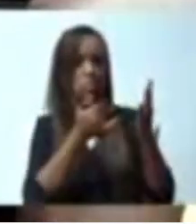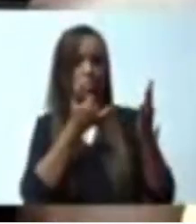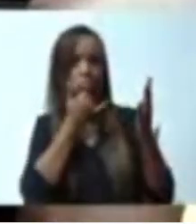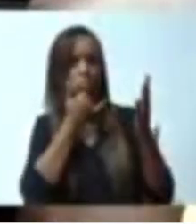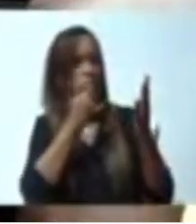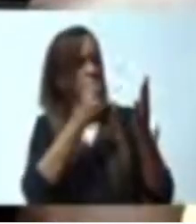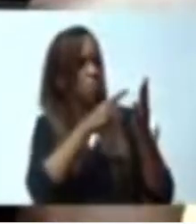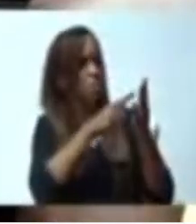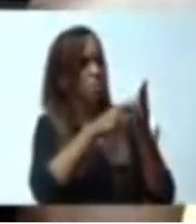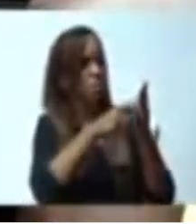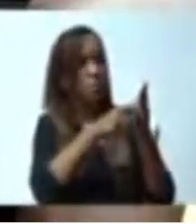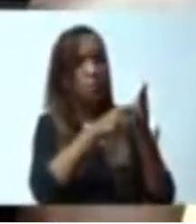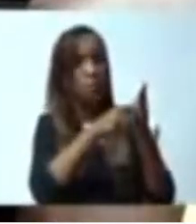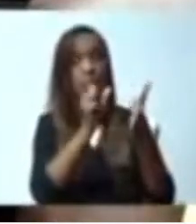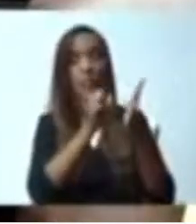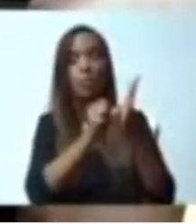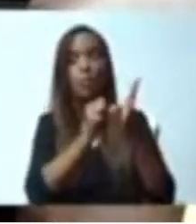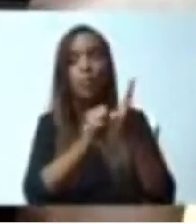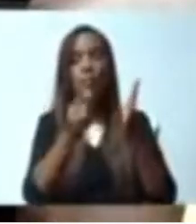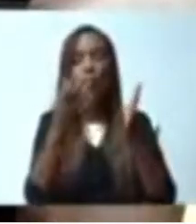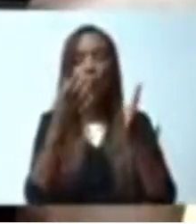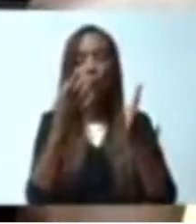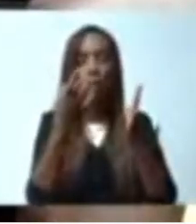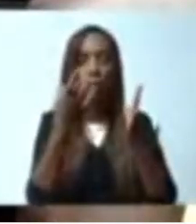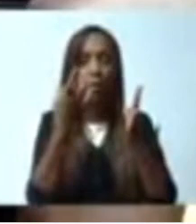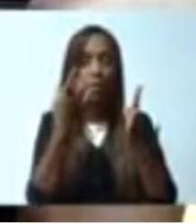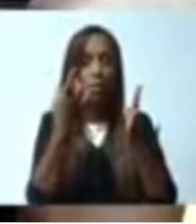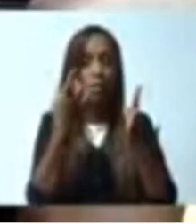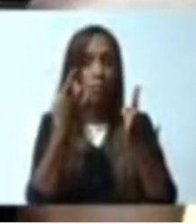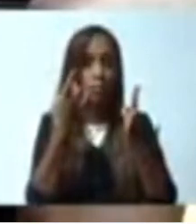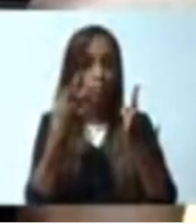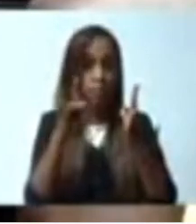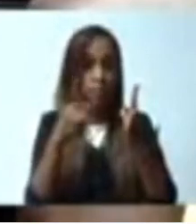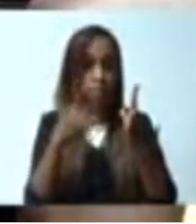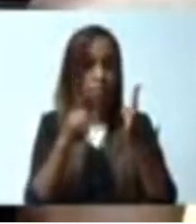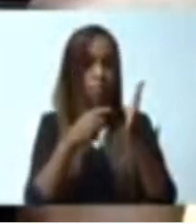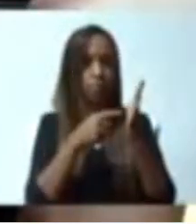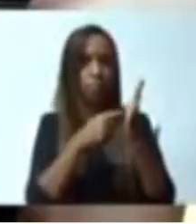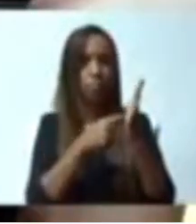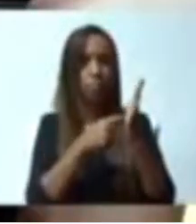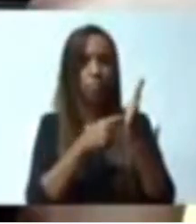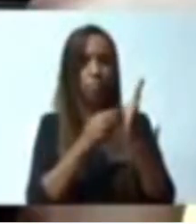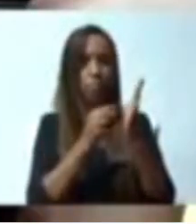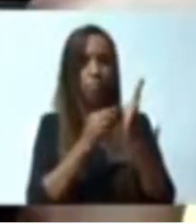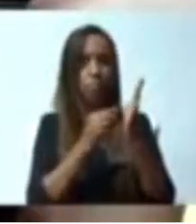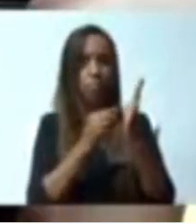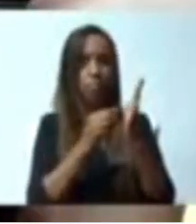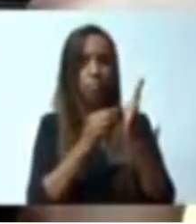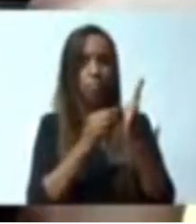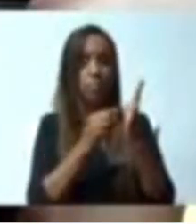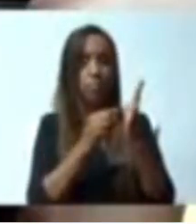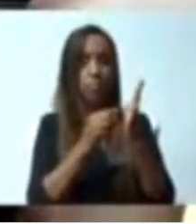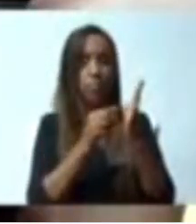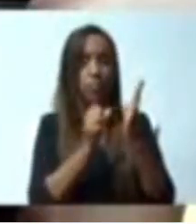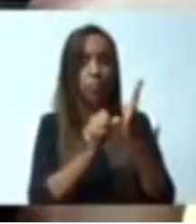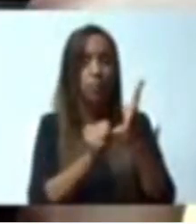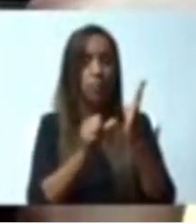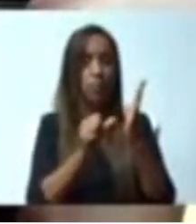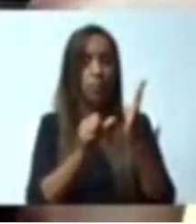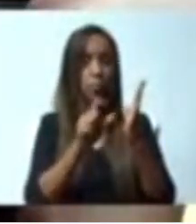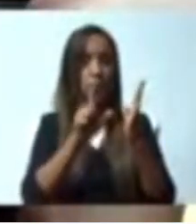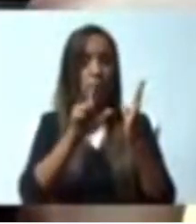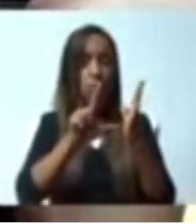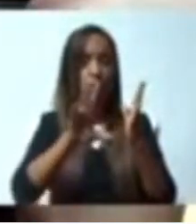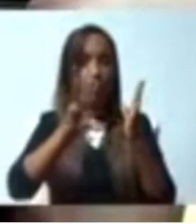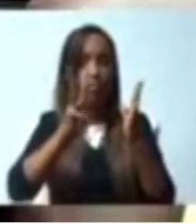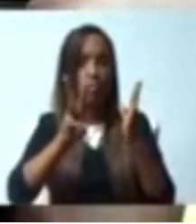artículo 18 y el artículo 26. El 18 dice en qué circunstancia puede haber una vacancia de cargos